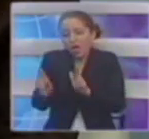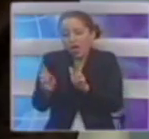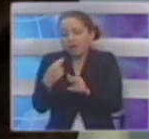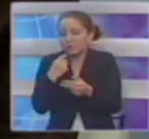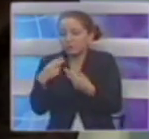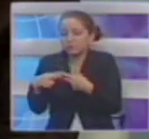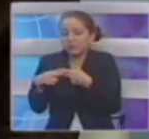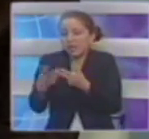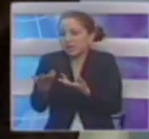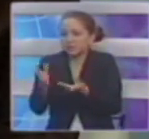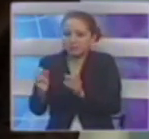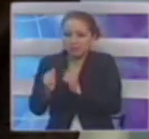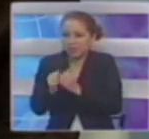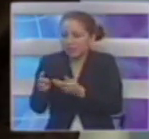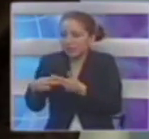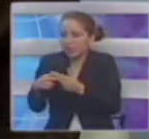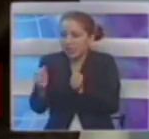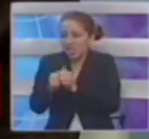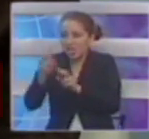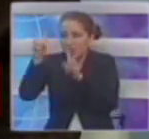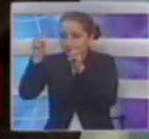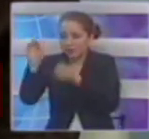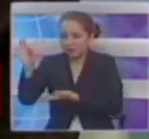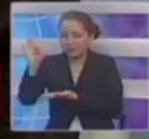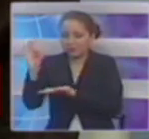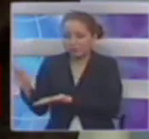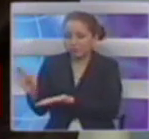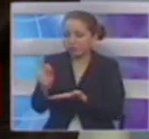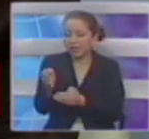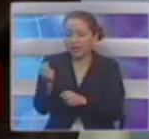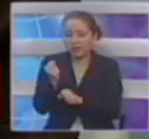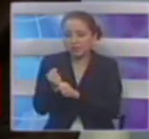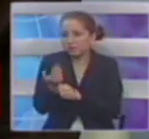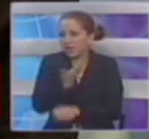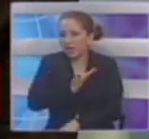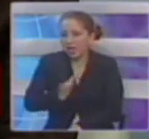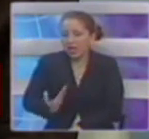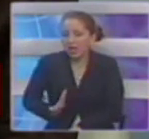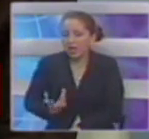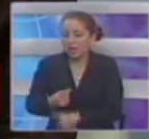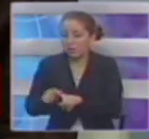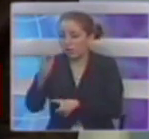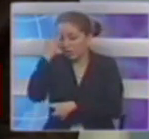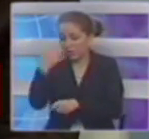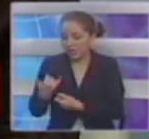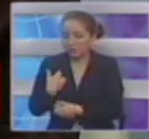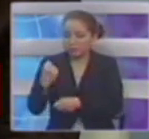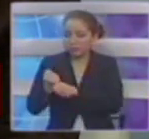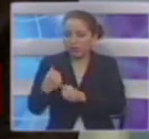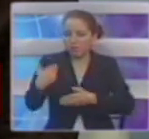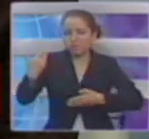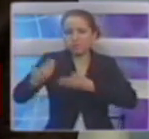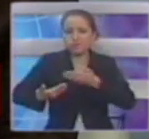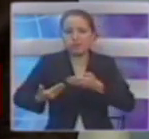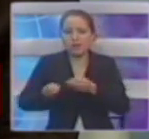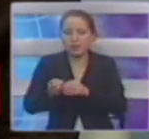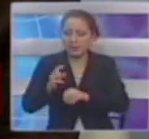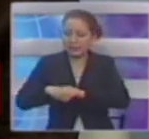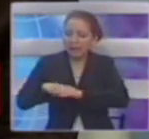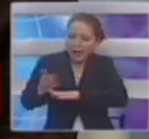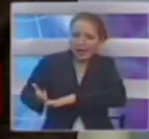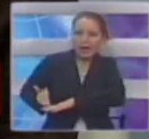la candidatura presidencial, porque para trabajar una candidatura ganadora hay que hacerlo con mucho tiempo